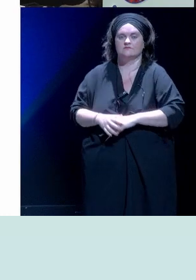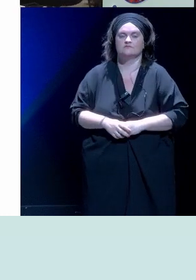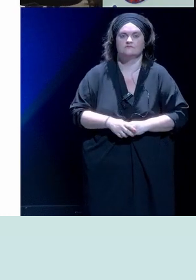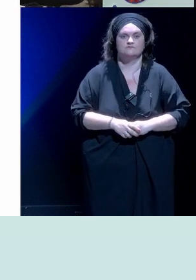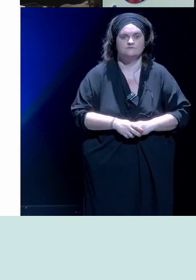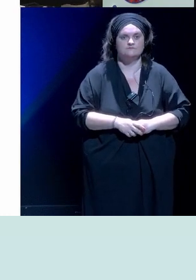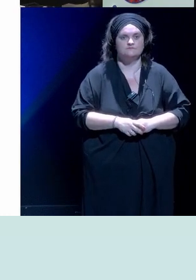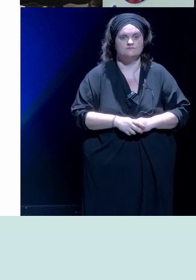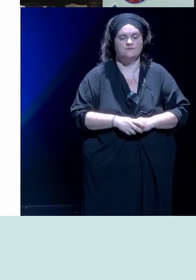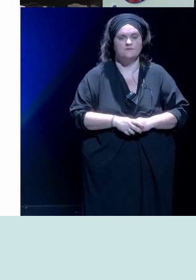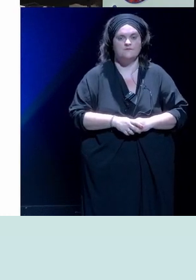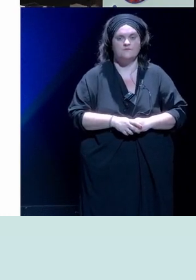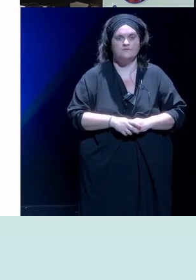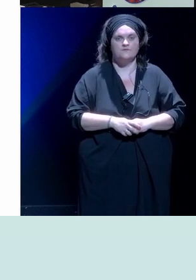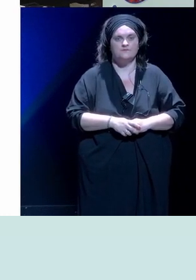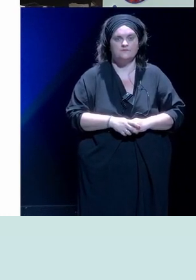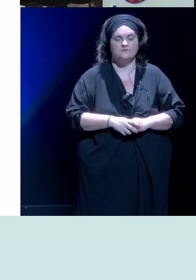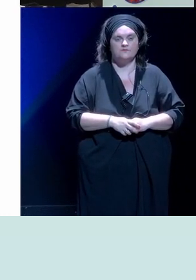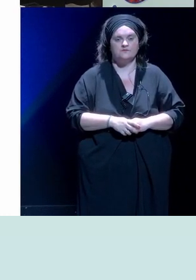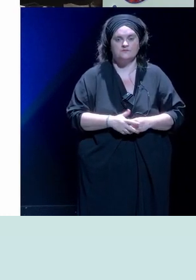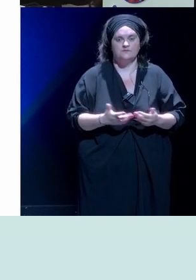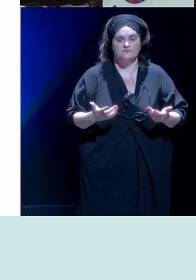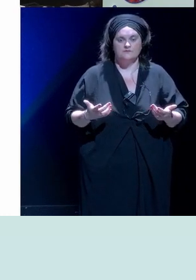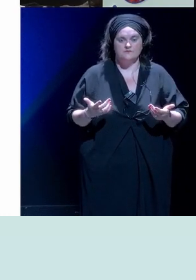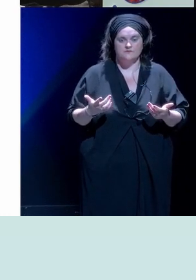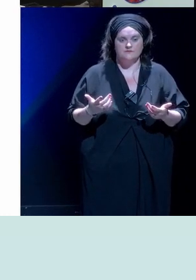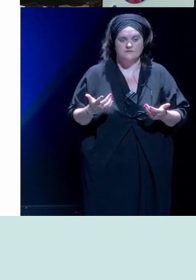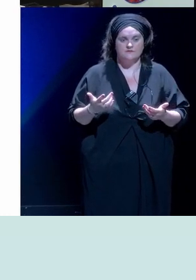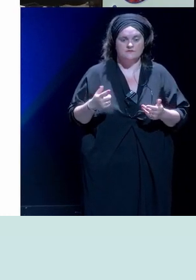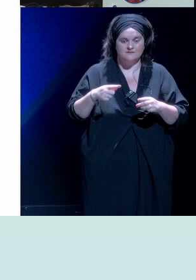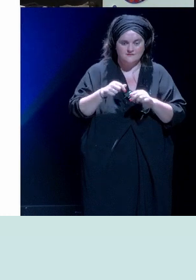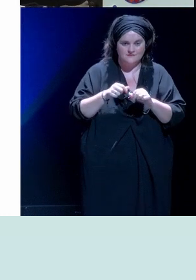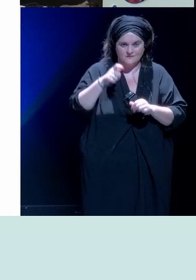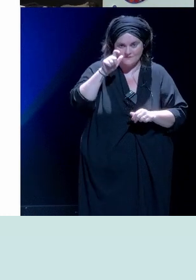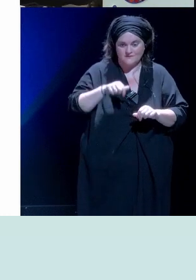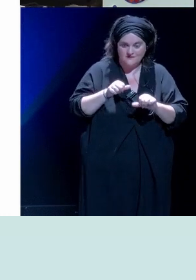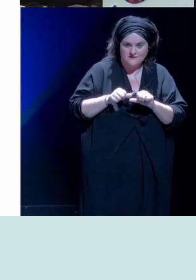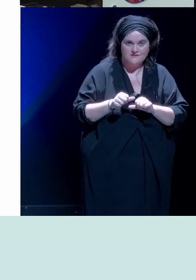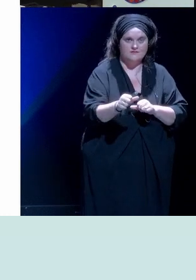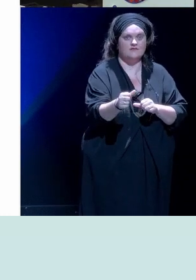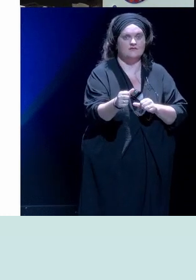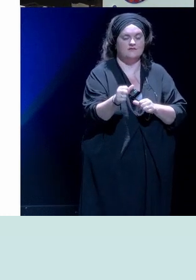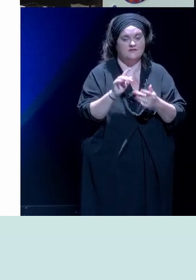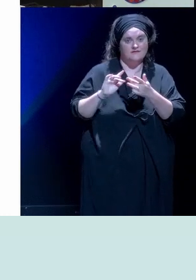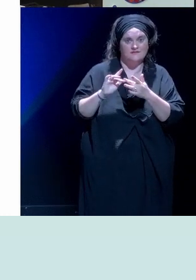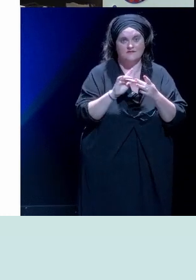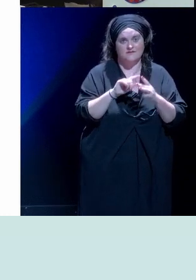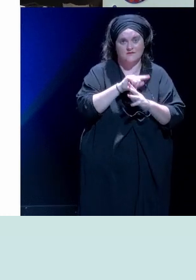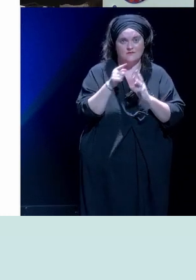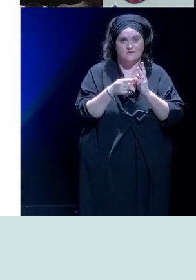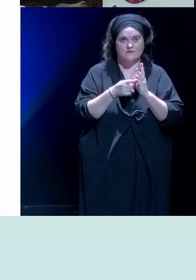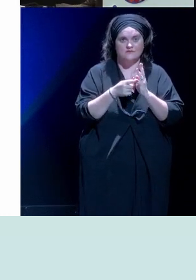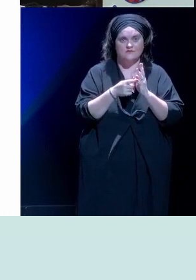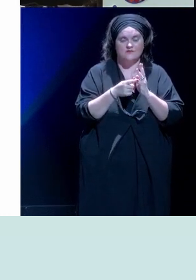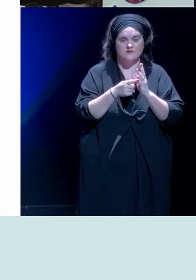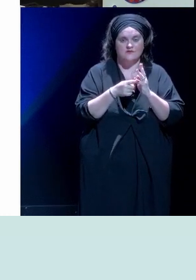En cierto modo, a partir del momento en que una persona tiene estos vínculos se